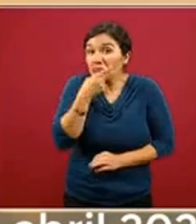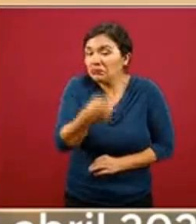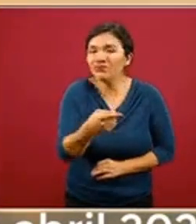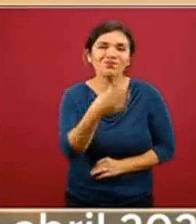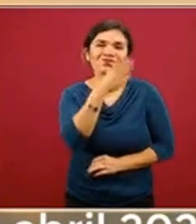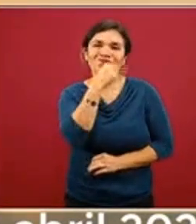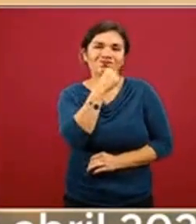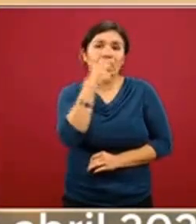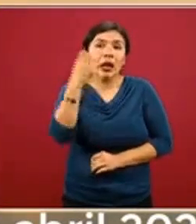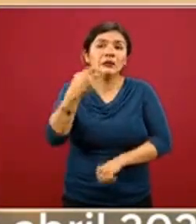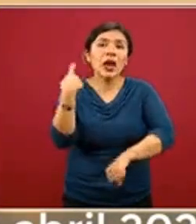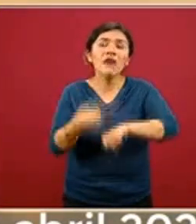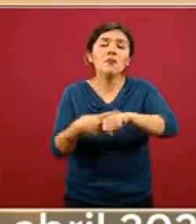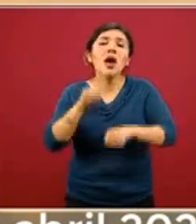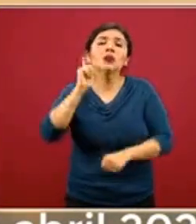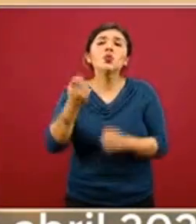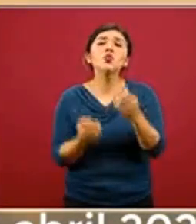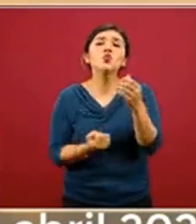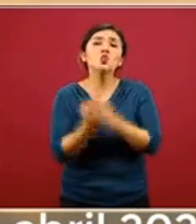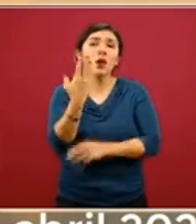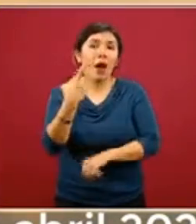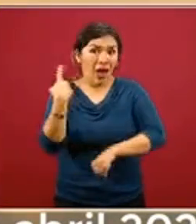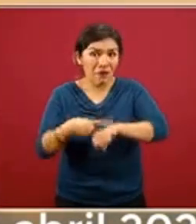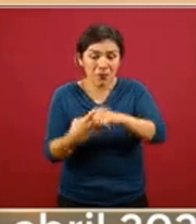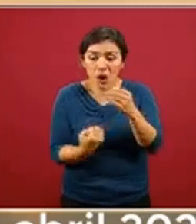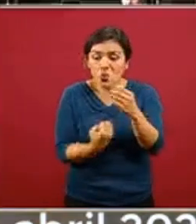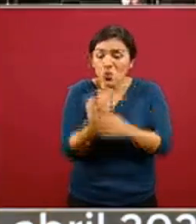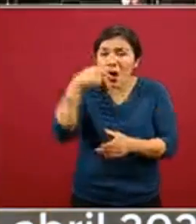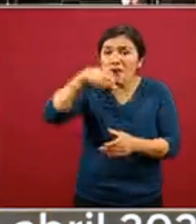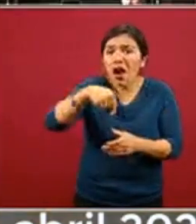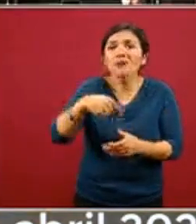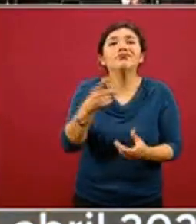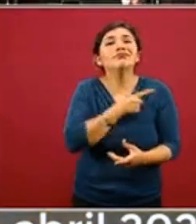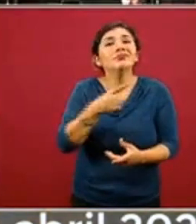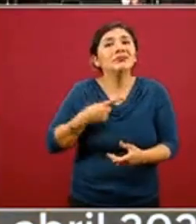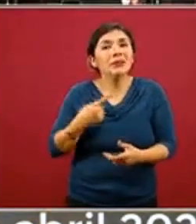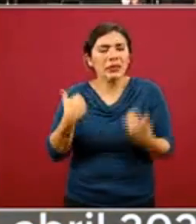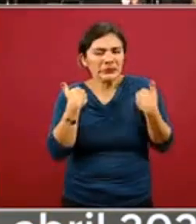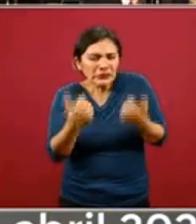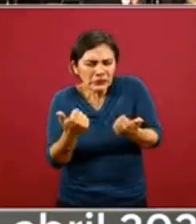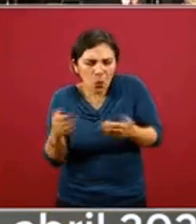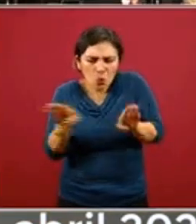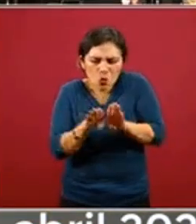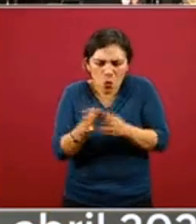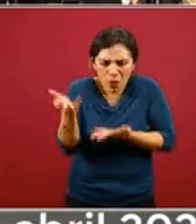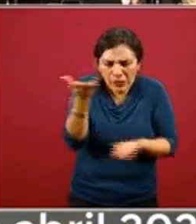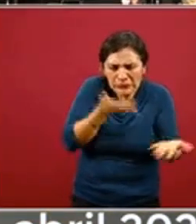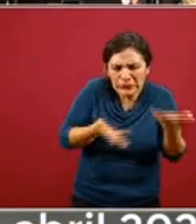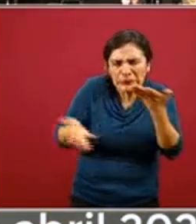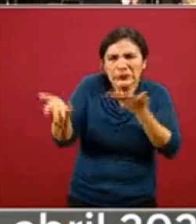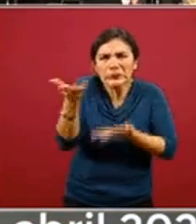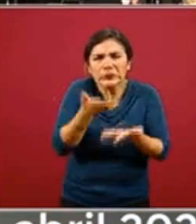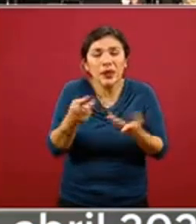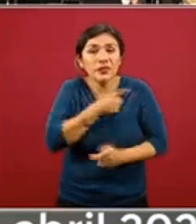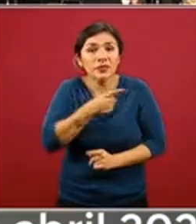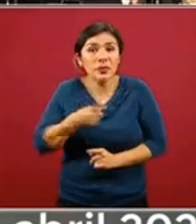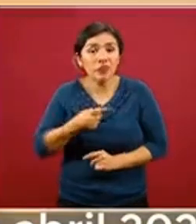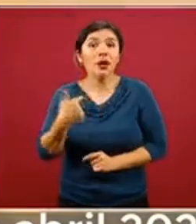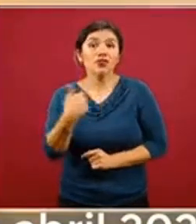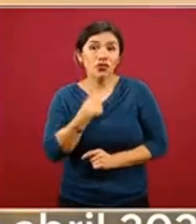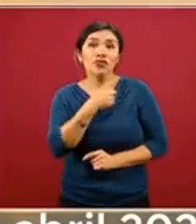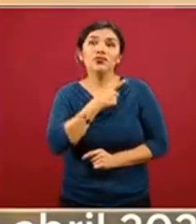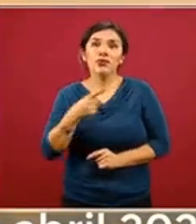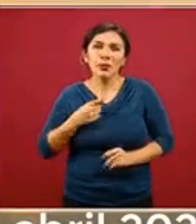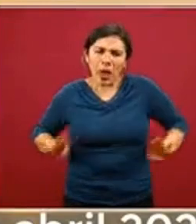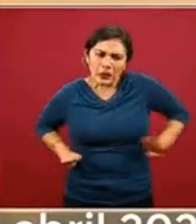Como decíamos, esta es una enfermedad nueva y estas enfermedades nuevas hay que estarlas entendiendo a cada paso que van dando y nosotros nos tenemos